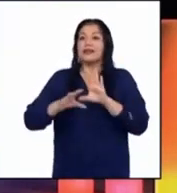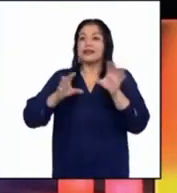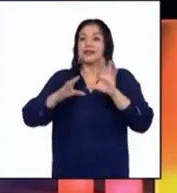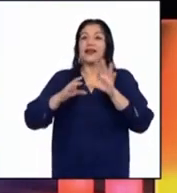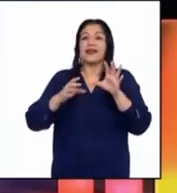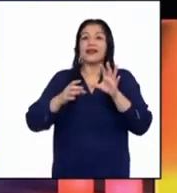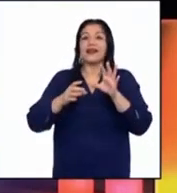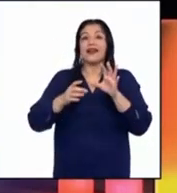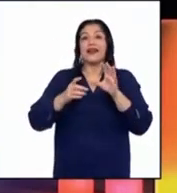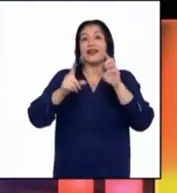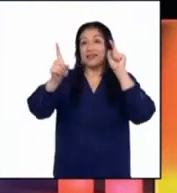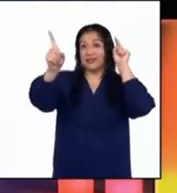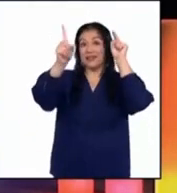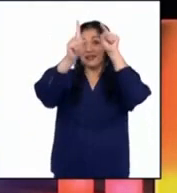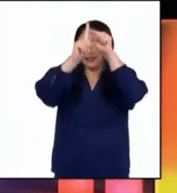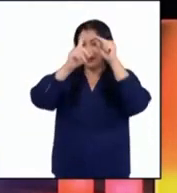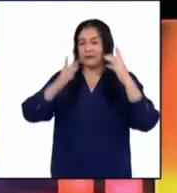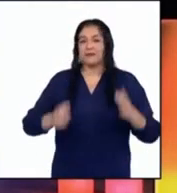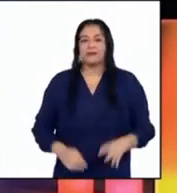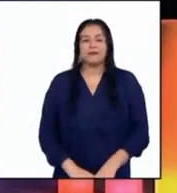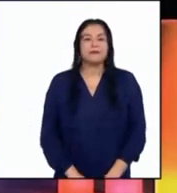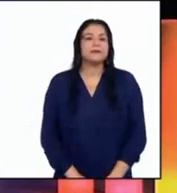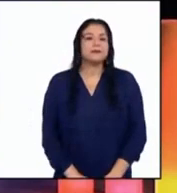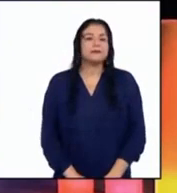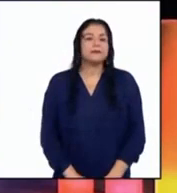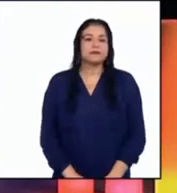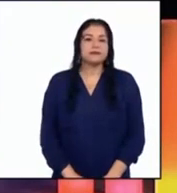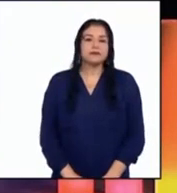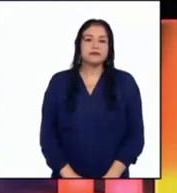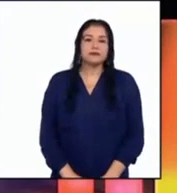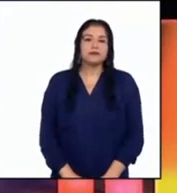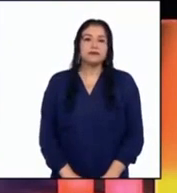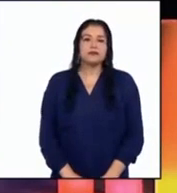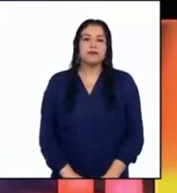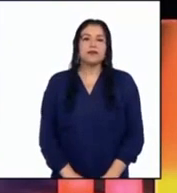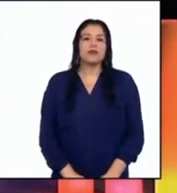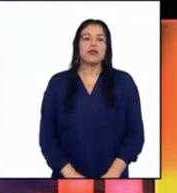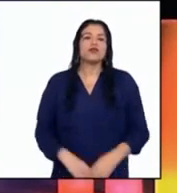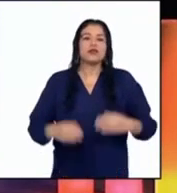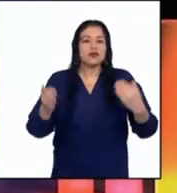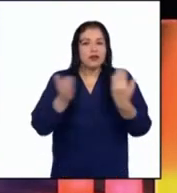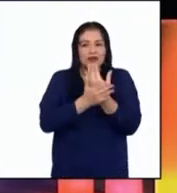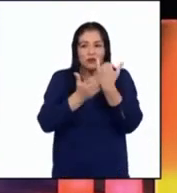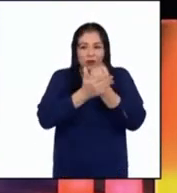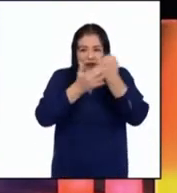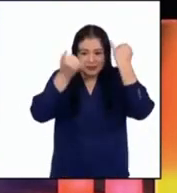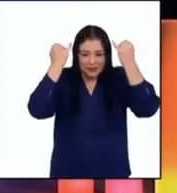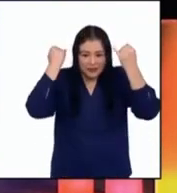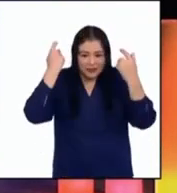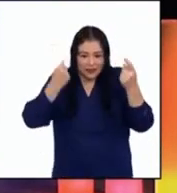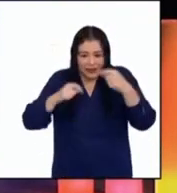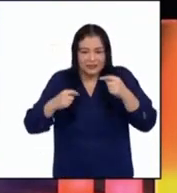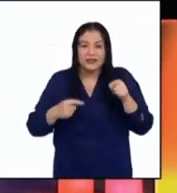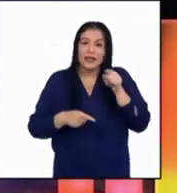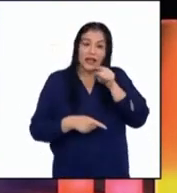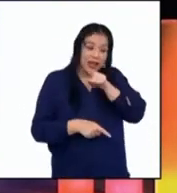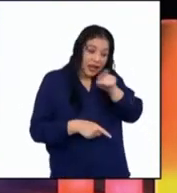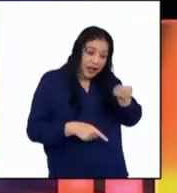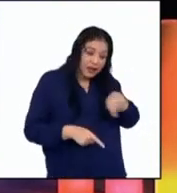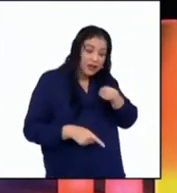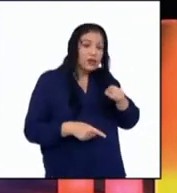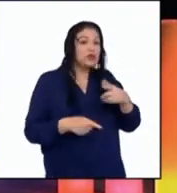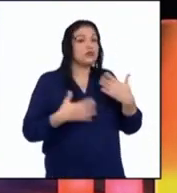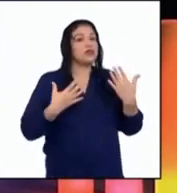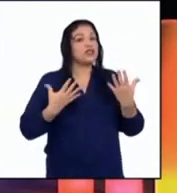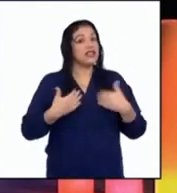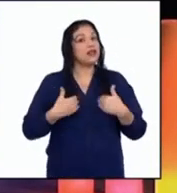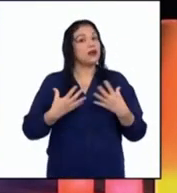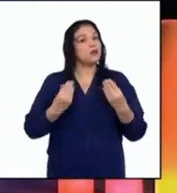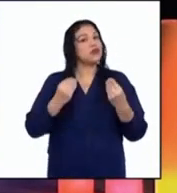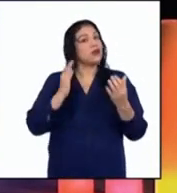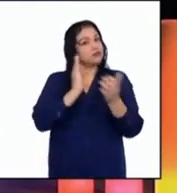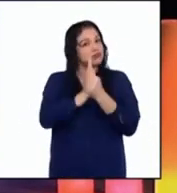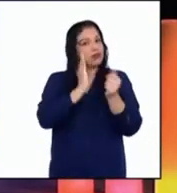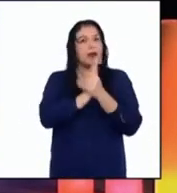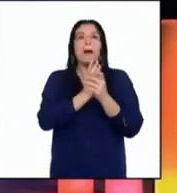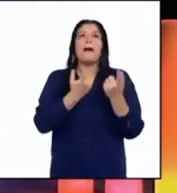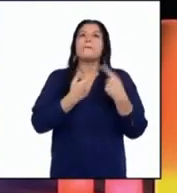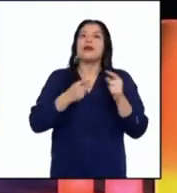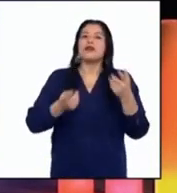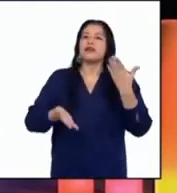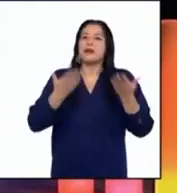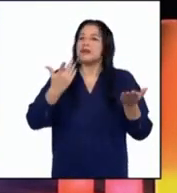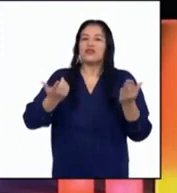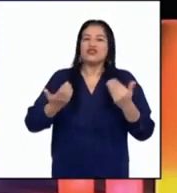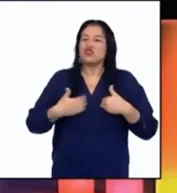reto. Y el emprendimiento, en realidad estas personas tienen muchas capacidades, pero no necesariamente han tenido una experiencia